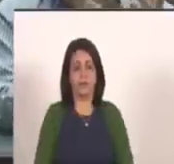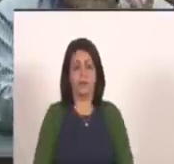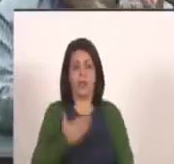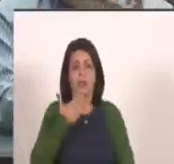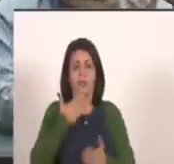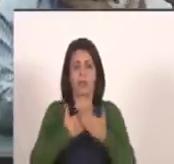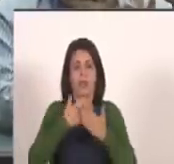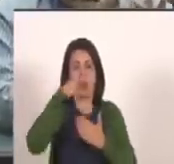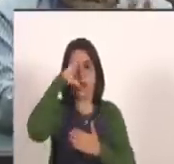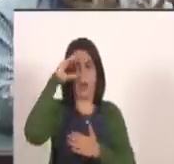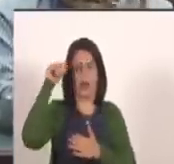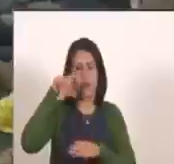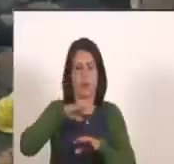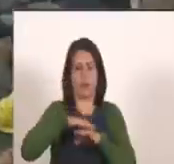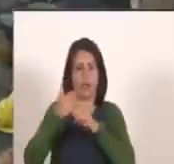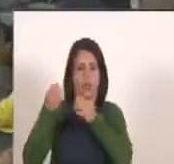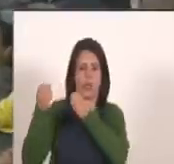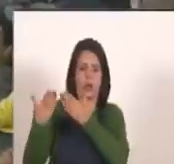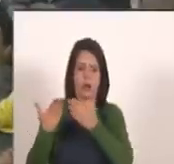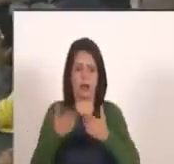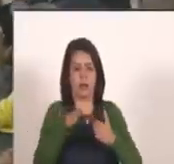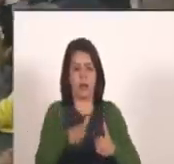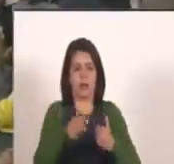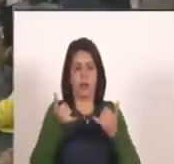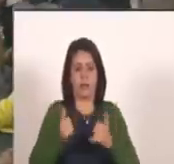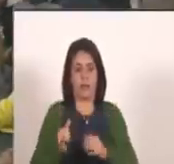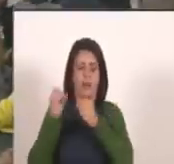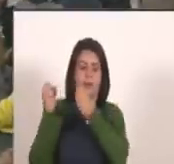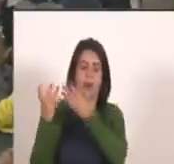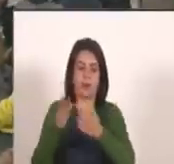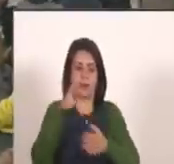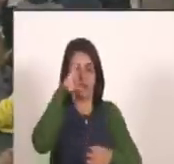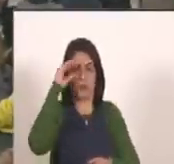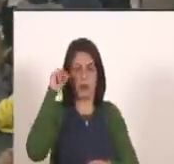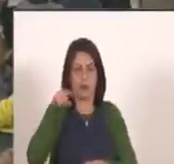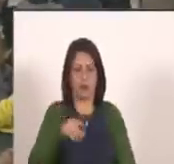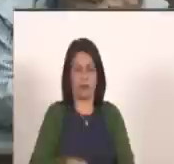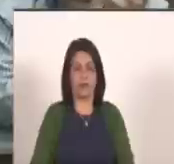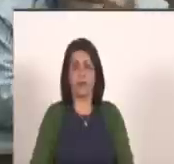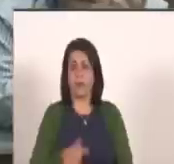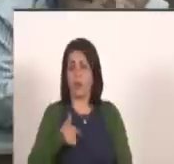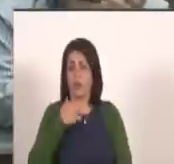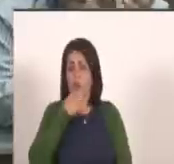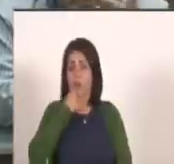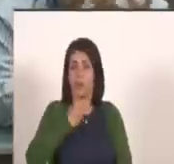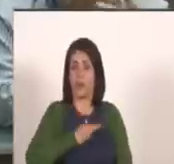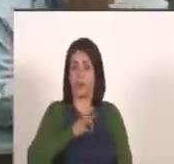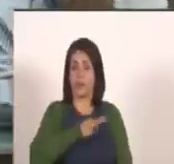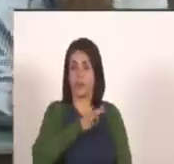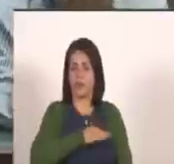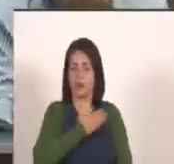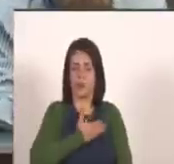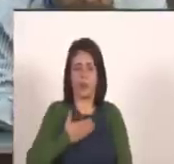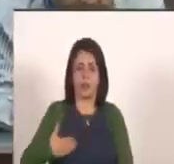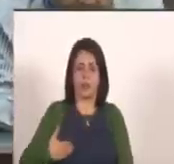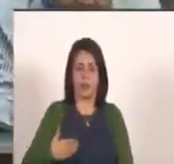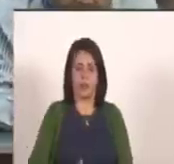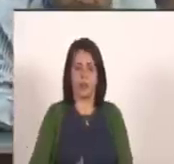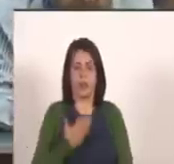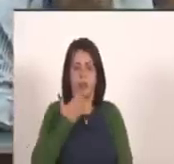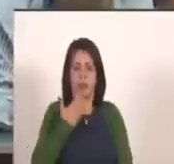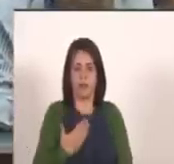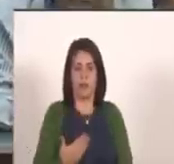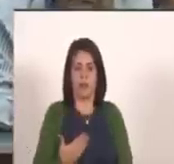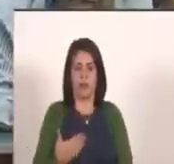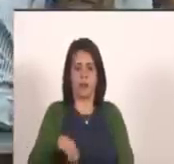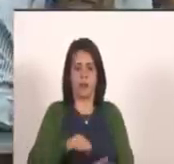y le doy gracias a Dios por haberme enviado a esa bendición de Dios. Y yo de verdad, señor presidente, le